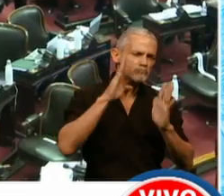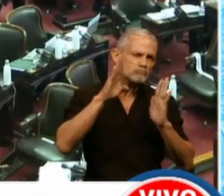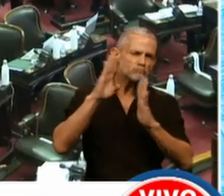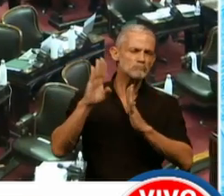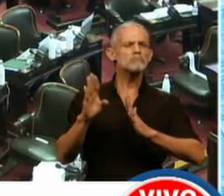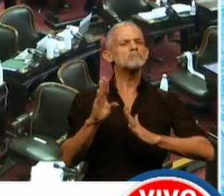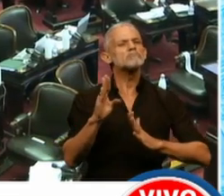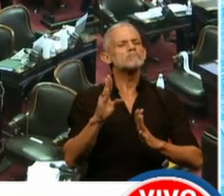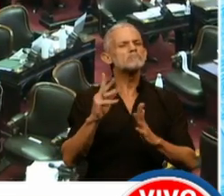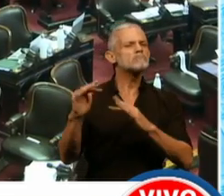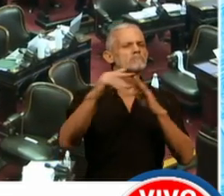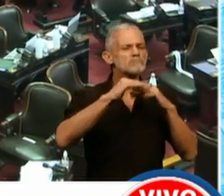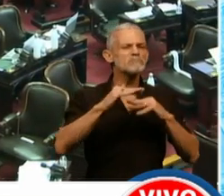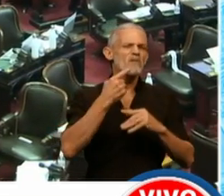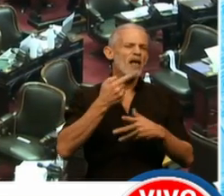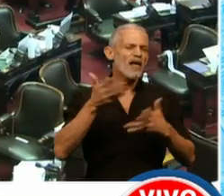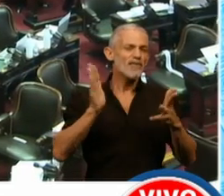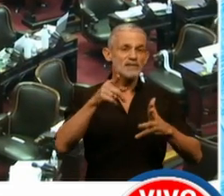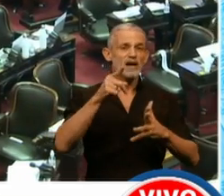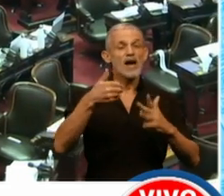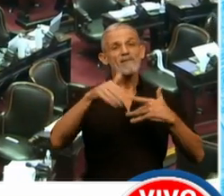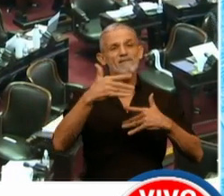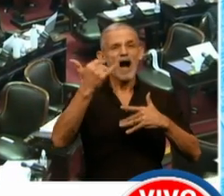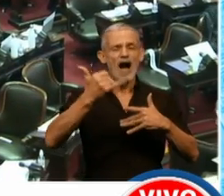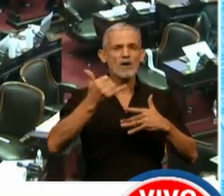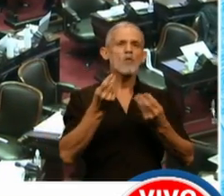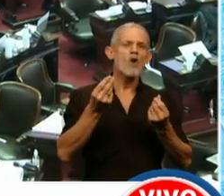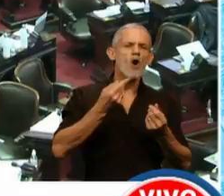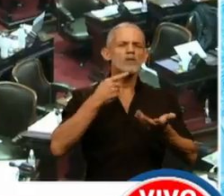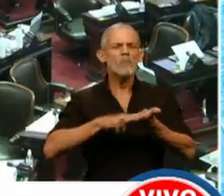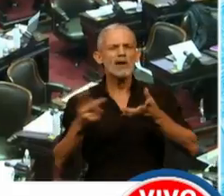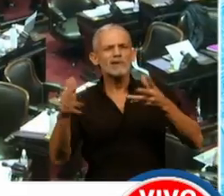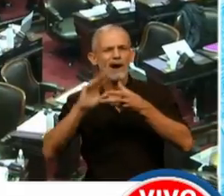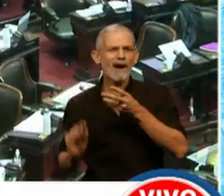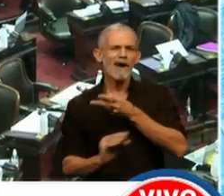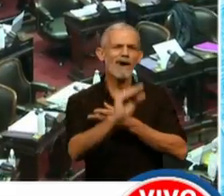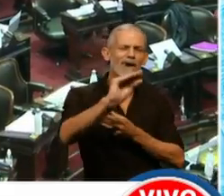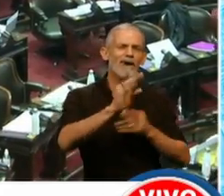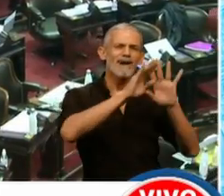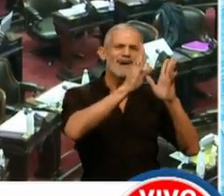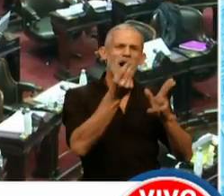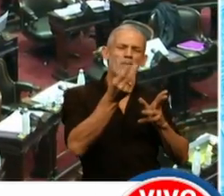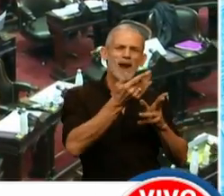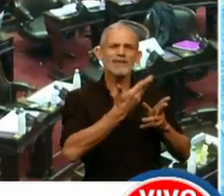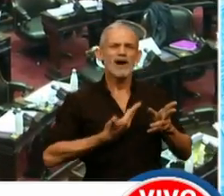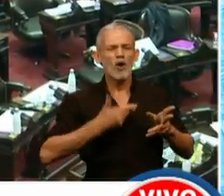que se habla que va a haber un costo fiscal que el tesoro va a tener que poner este